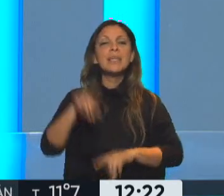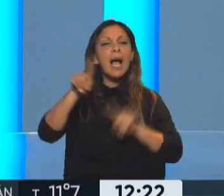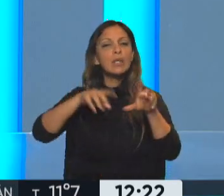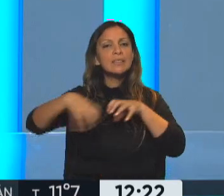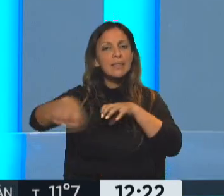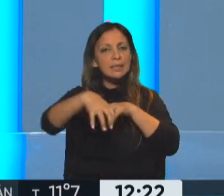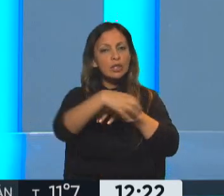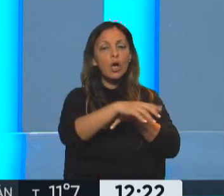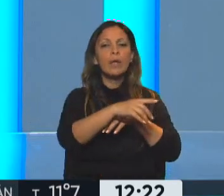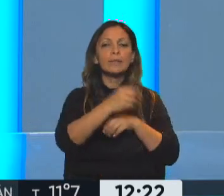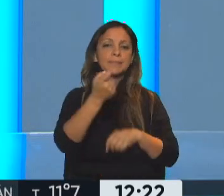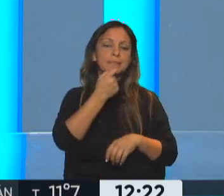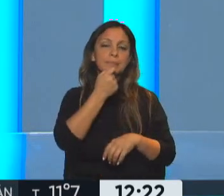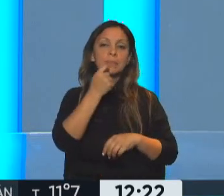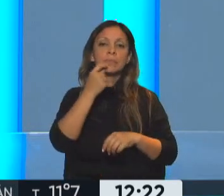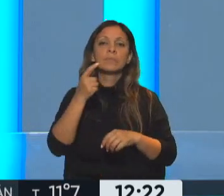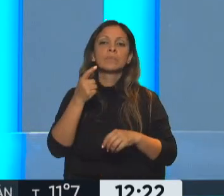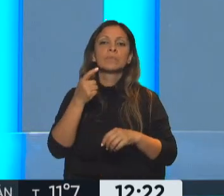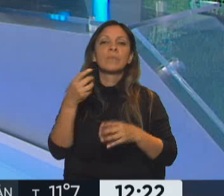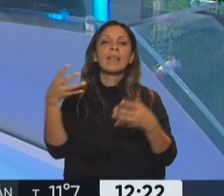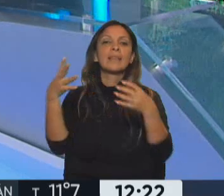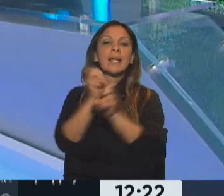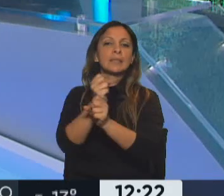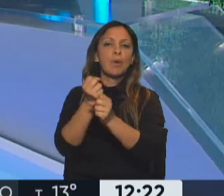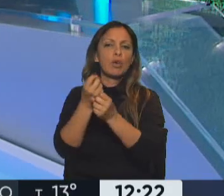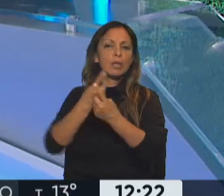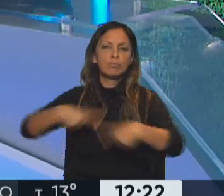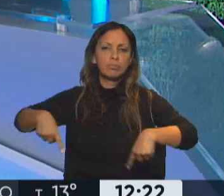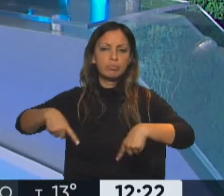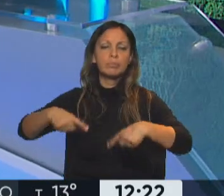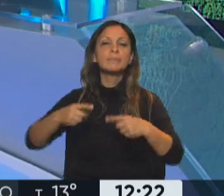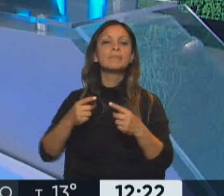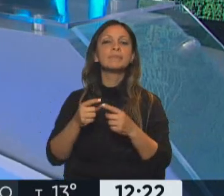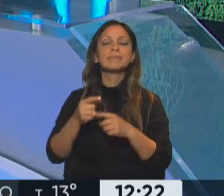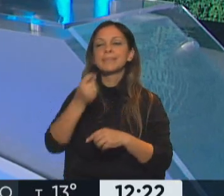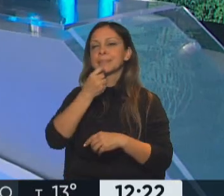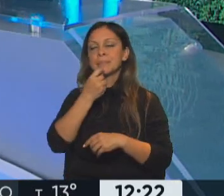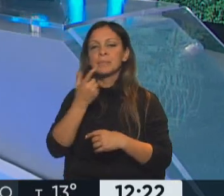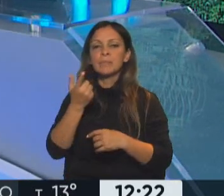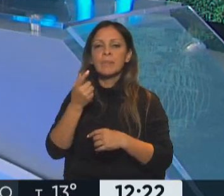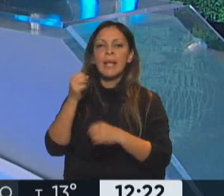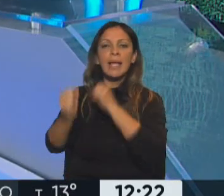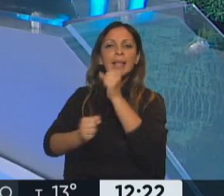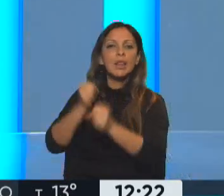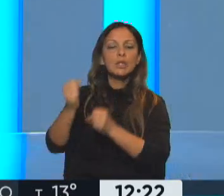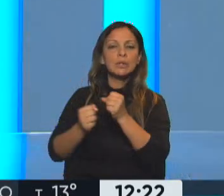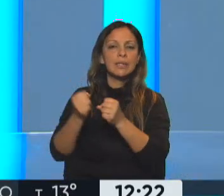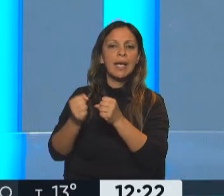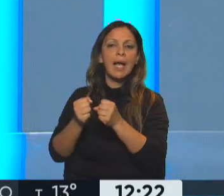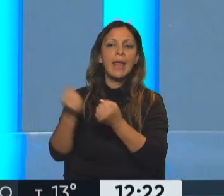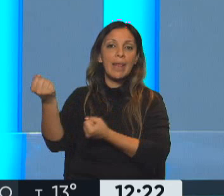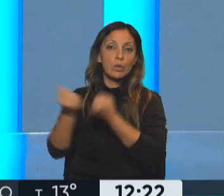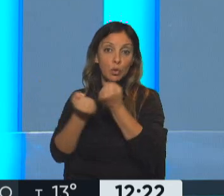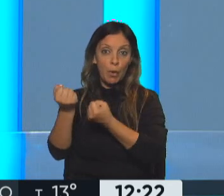traccionan muy fuerte. Todo lo que tiene que ver con equipo de transporte que tiene que ver con industria del